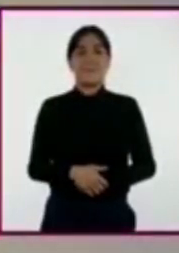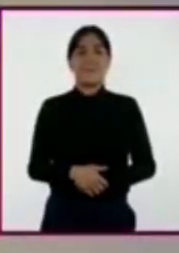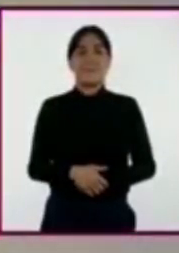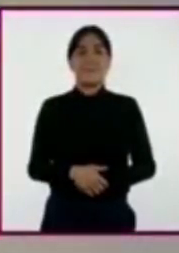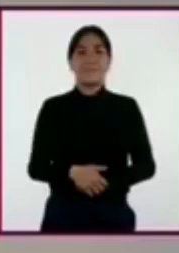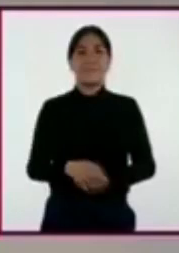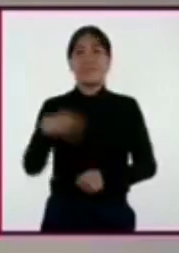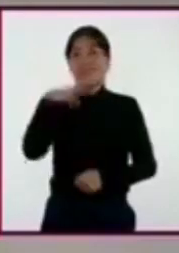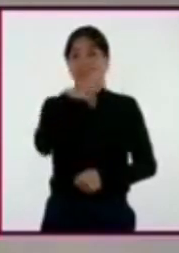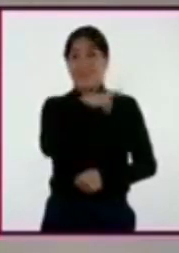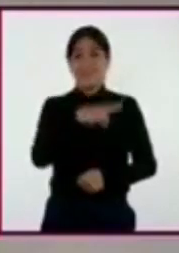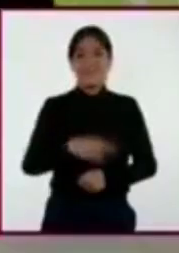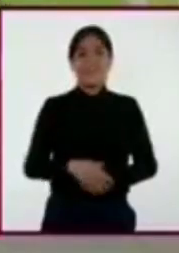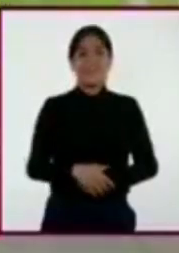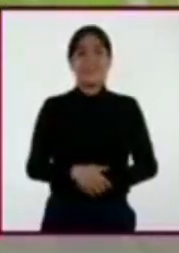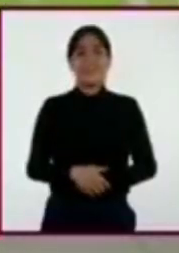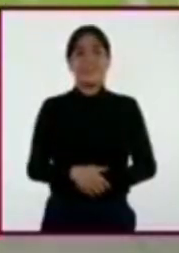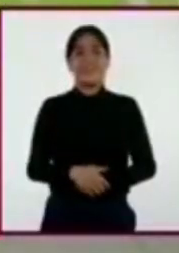Y más rápido.